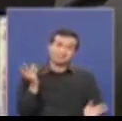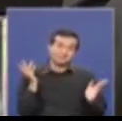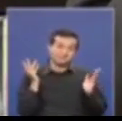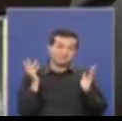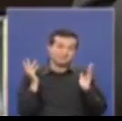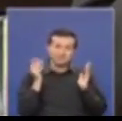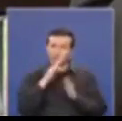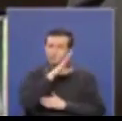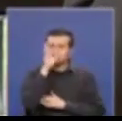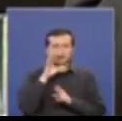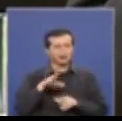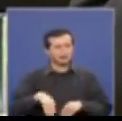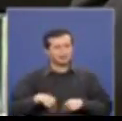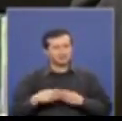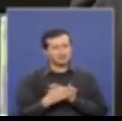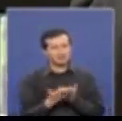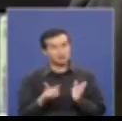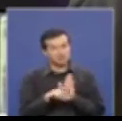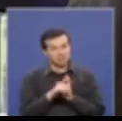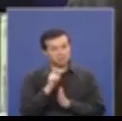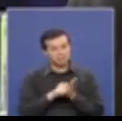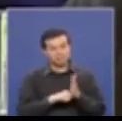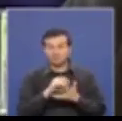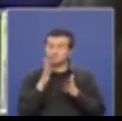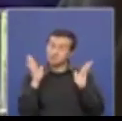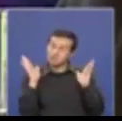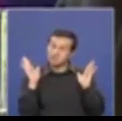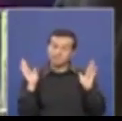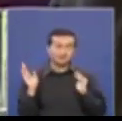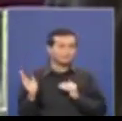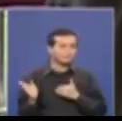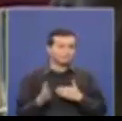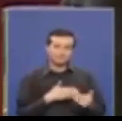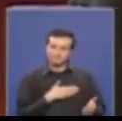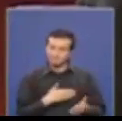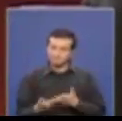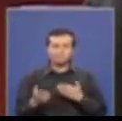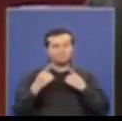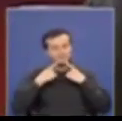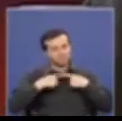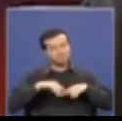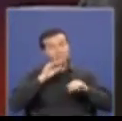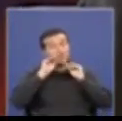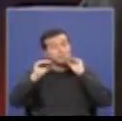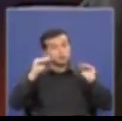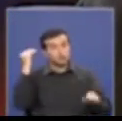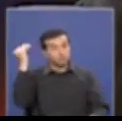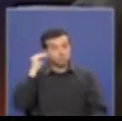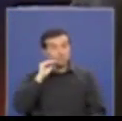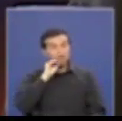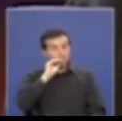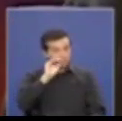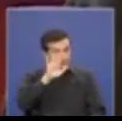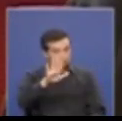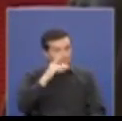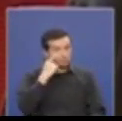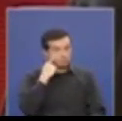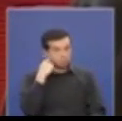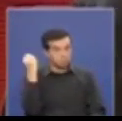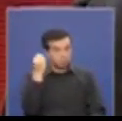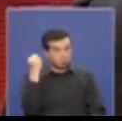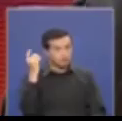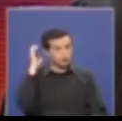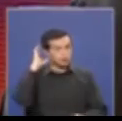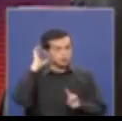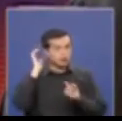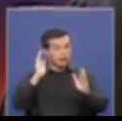se puede aceptar y puede considerarse legal. Pero en todo caso, compañeros y queridos jóvenes, escuchen, me hagan a pausa ahorita los que están escuchándome